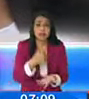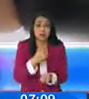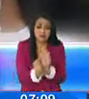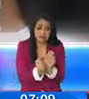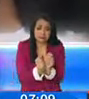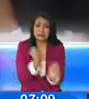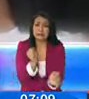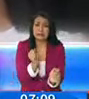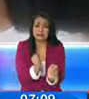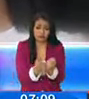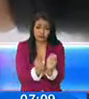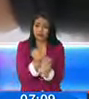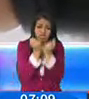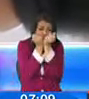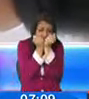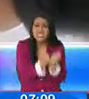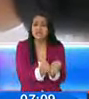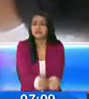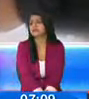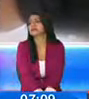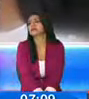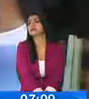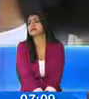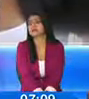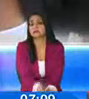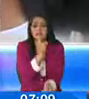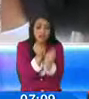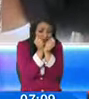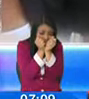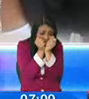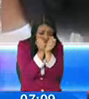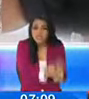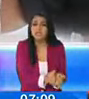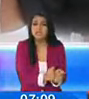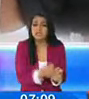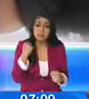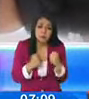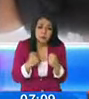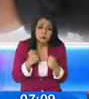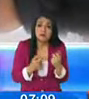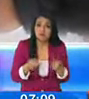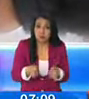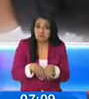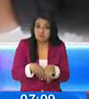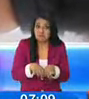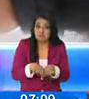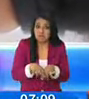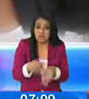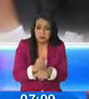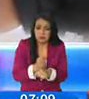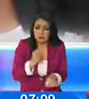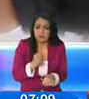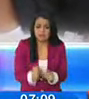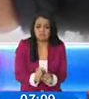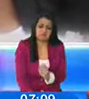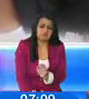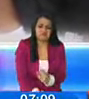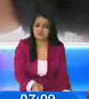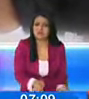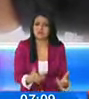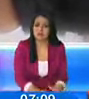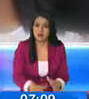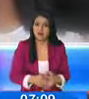con la mano con fuerza y rompí eso. Vengo con los pies también con fuerza así y rompí eso.